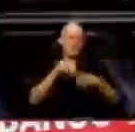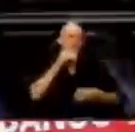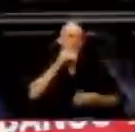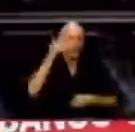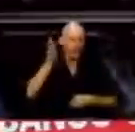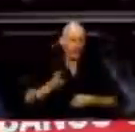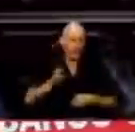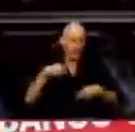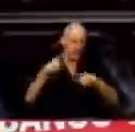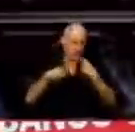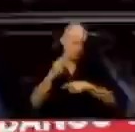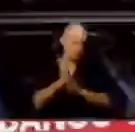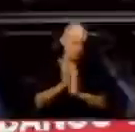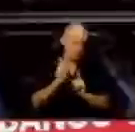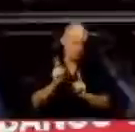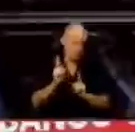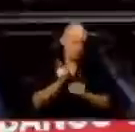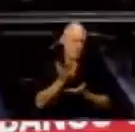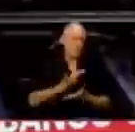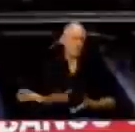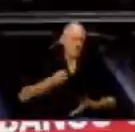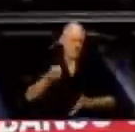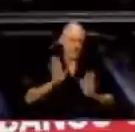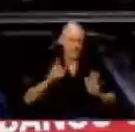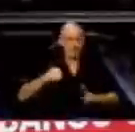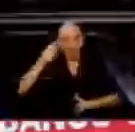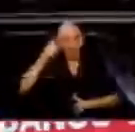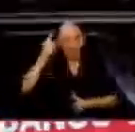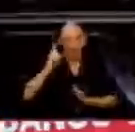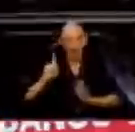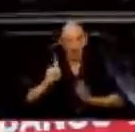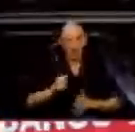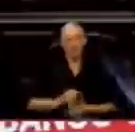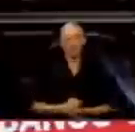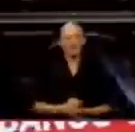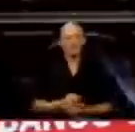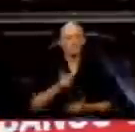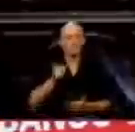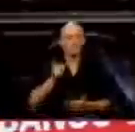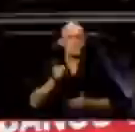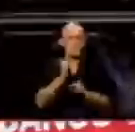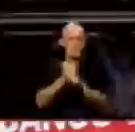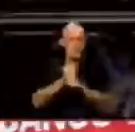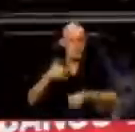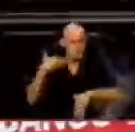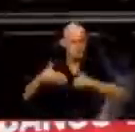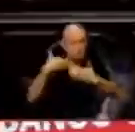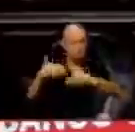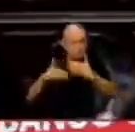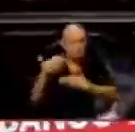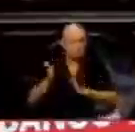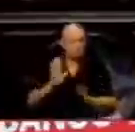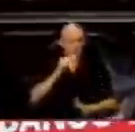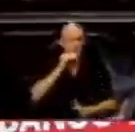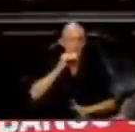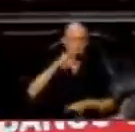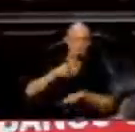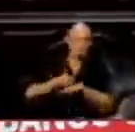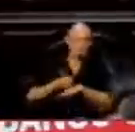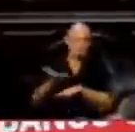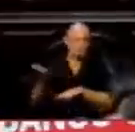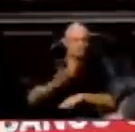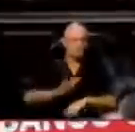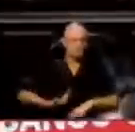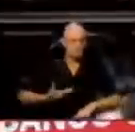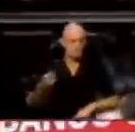wow, Argentina puede empezar a crecer. No terminó bien como hubiese podido ser. Terminó como una catástrofe,